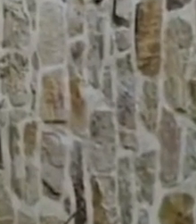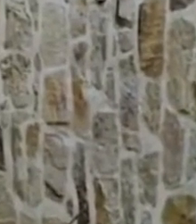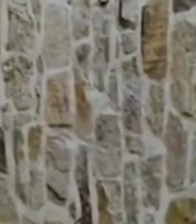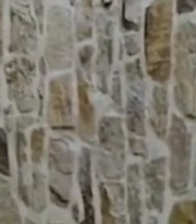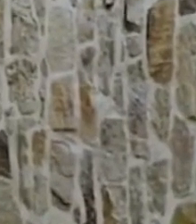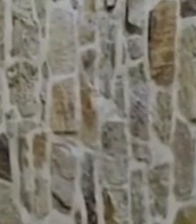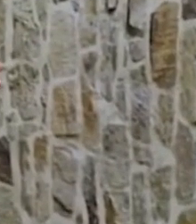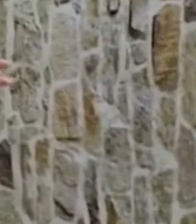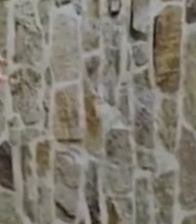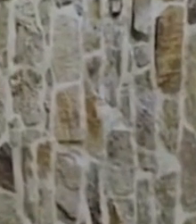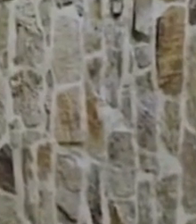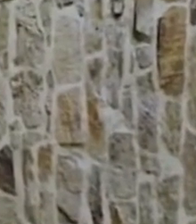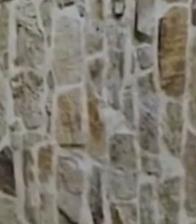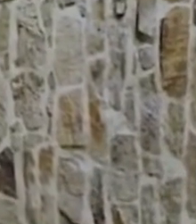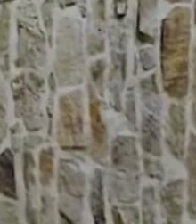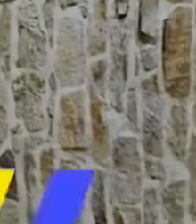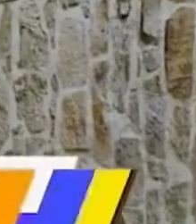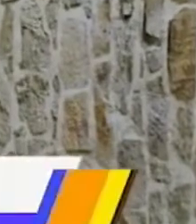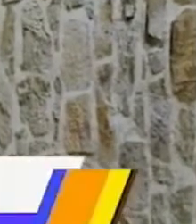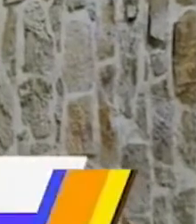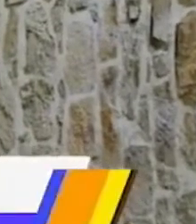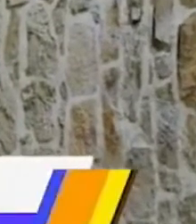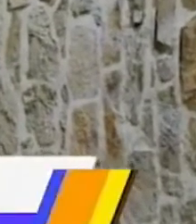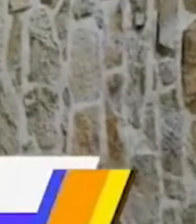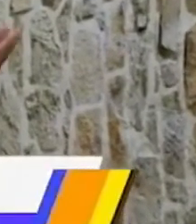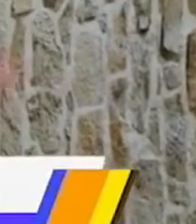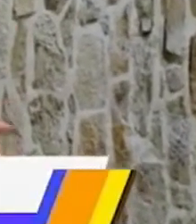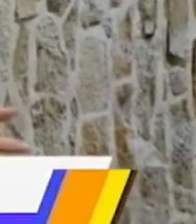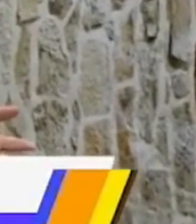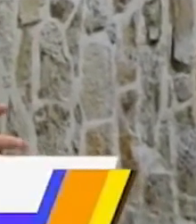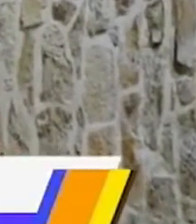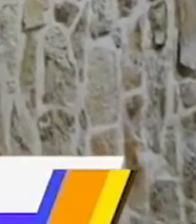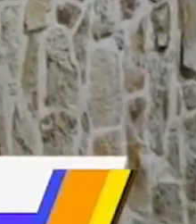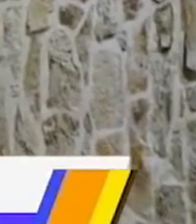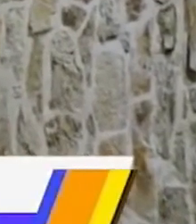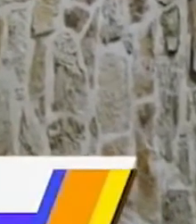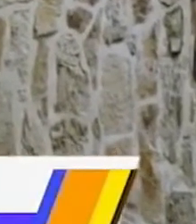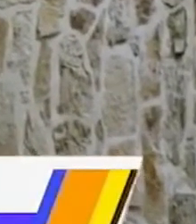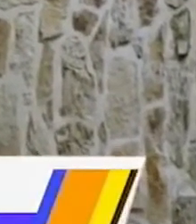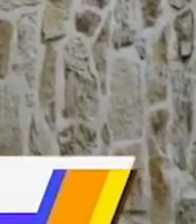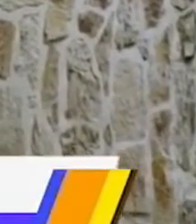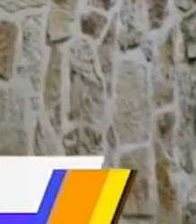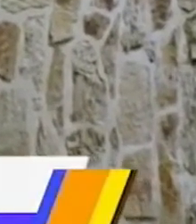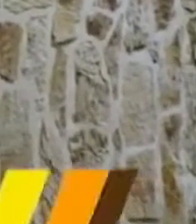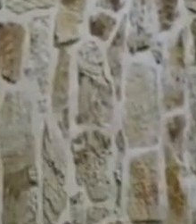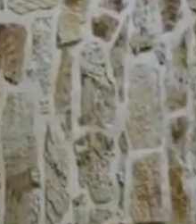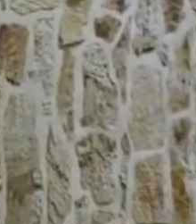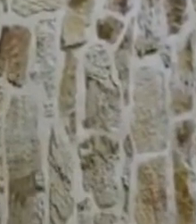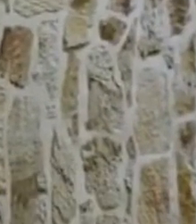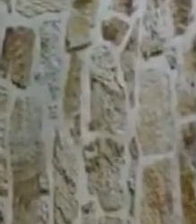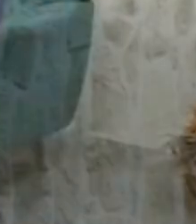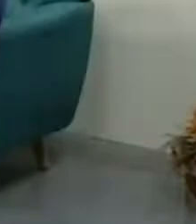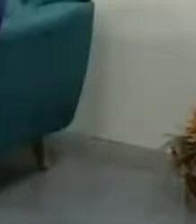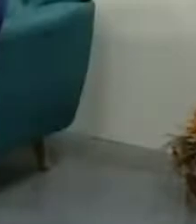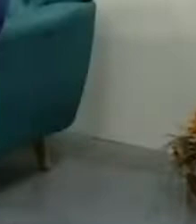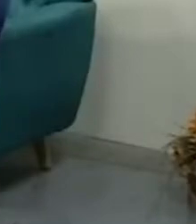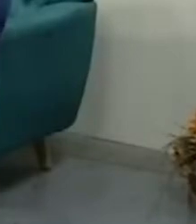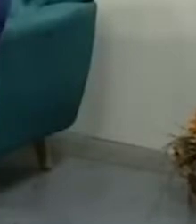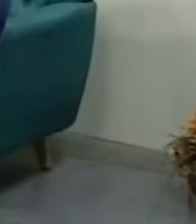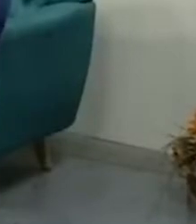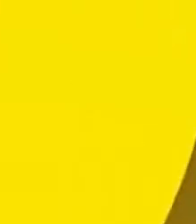que invita a visitar las montañas escazuceñas y muchos más emprendimientos. Los esperamos a las 10:30 por 13 Costa Rica